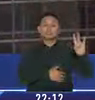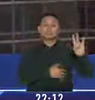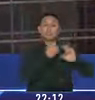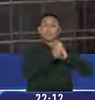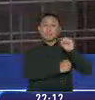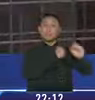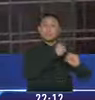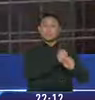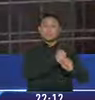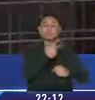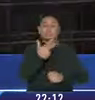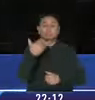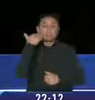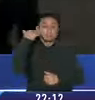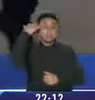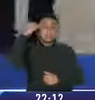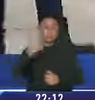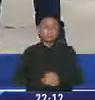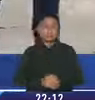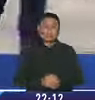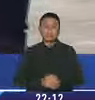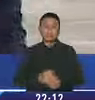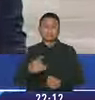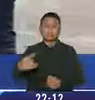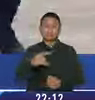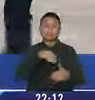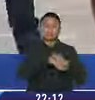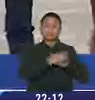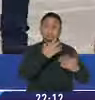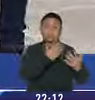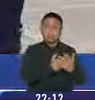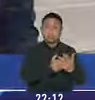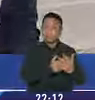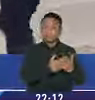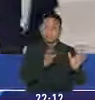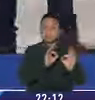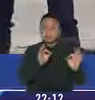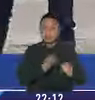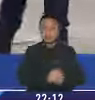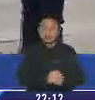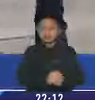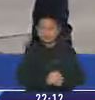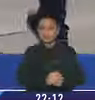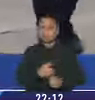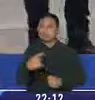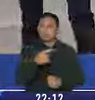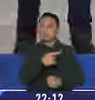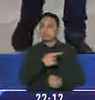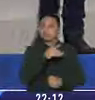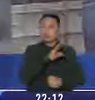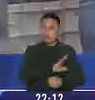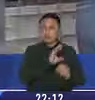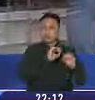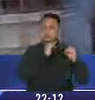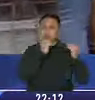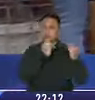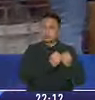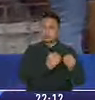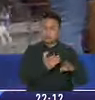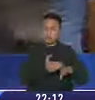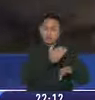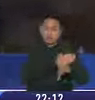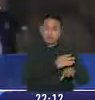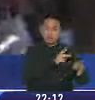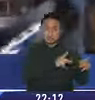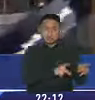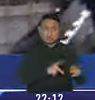edad y tres adultos. Nadie registra antecedentes penales, pero se cree que se trata de una organización que ya viene